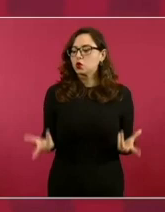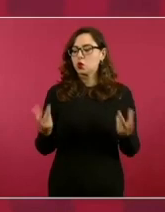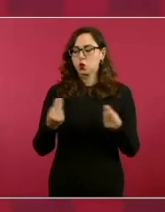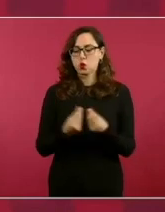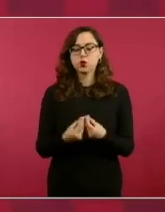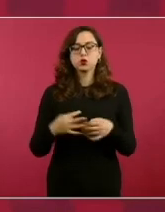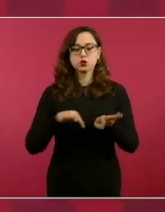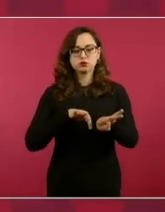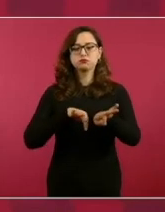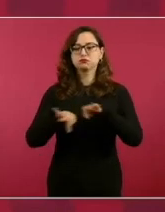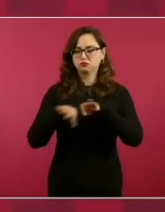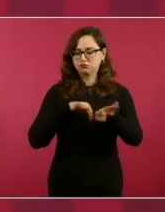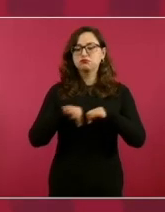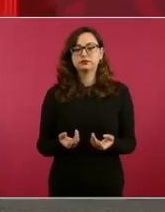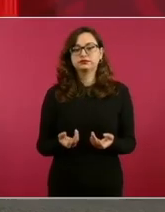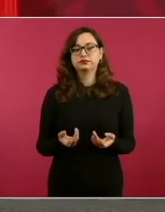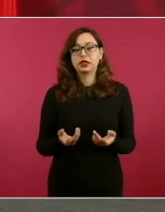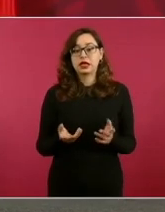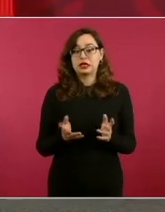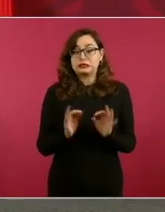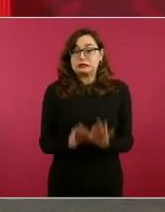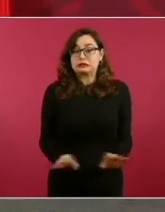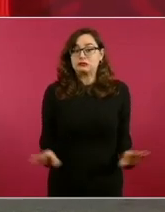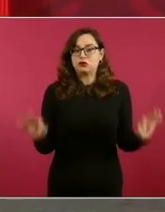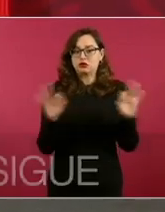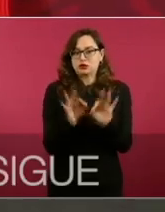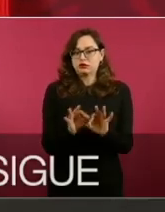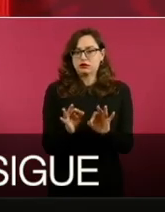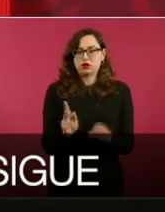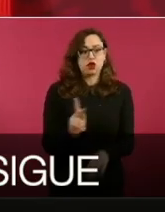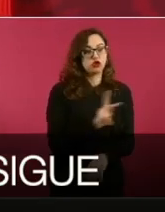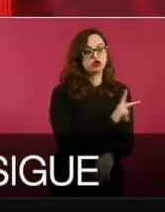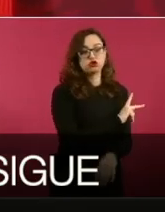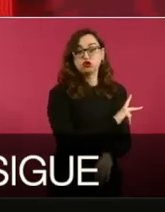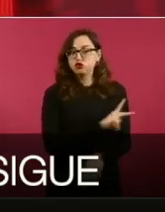primera quincena de septiembre registró una variación anual de